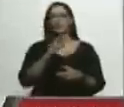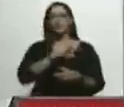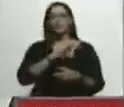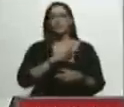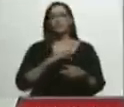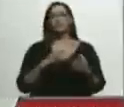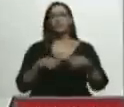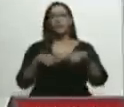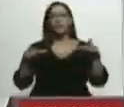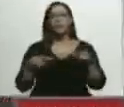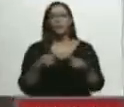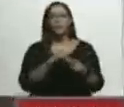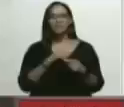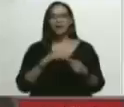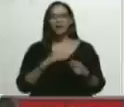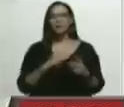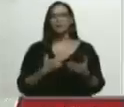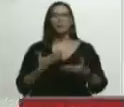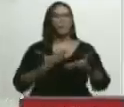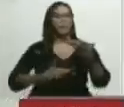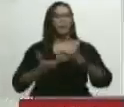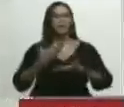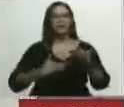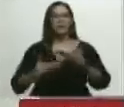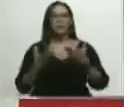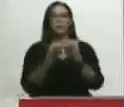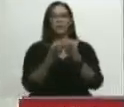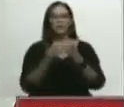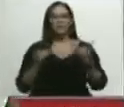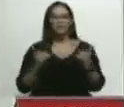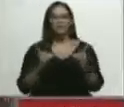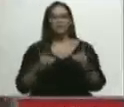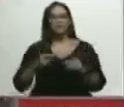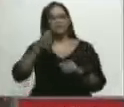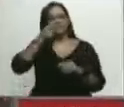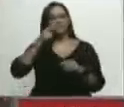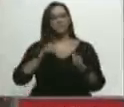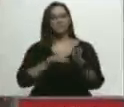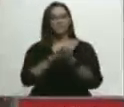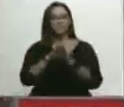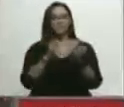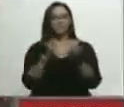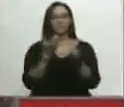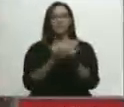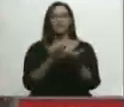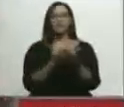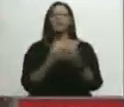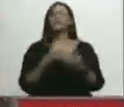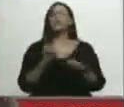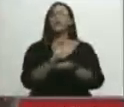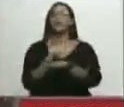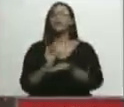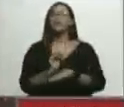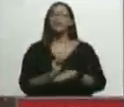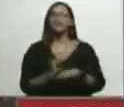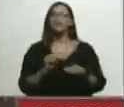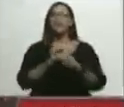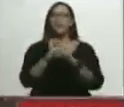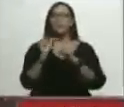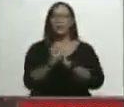para hacer frente a nuestros desafíos y objetivos compartidos como la democracia la seguridad el desarrollo económico Inclusive la protección del medio ambiente